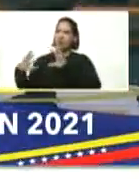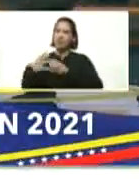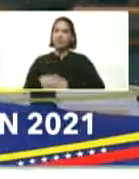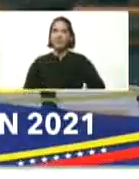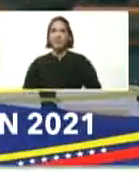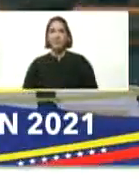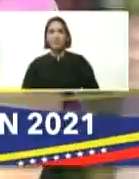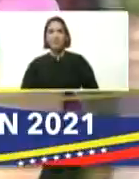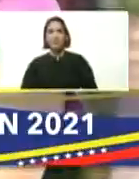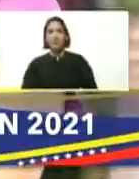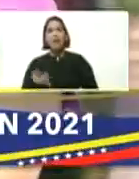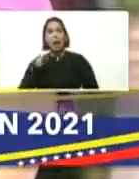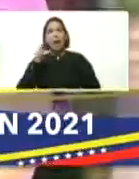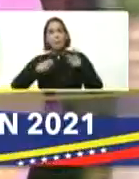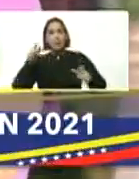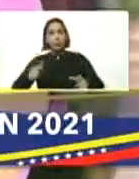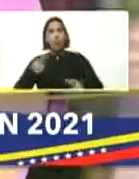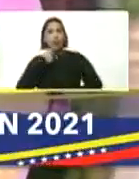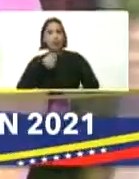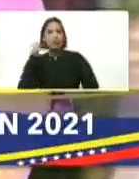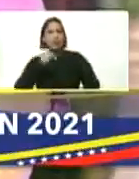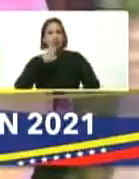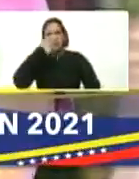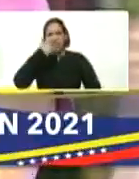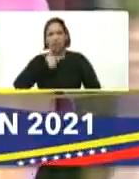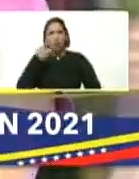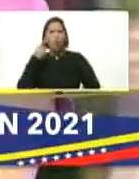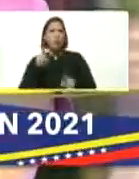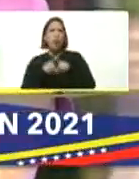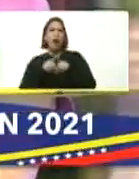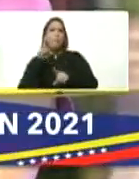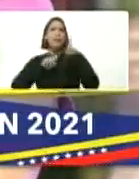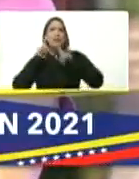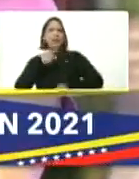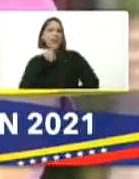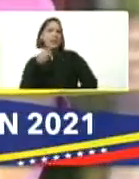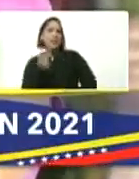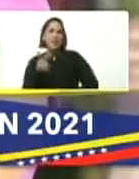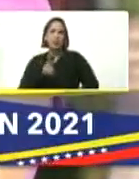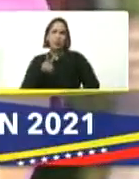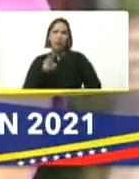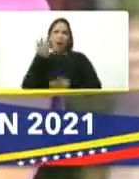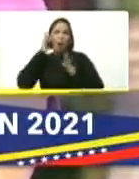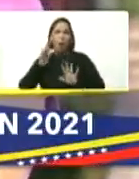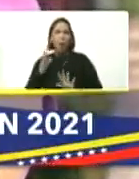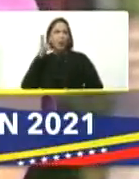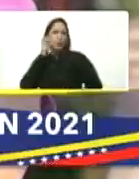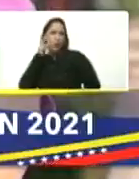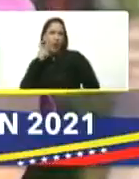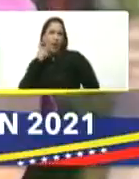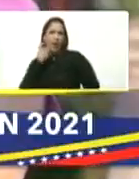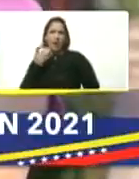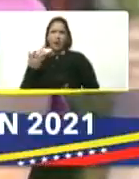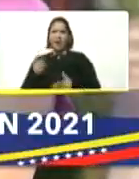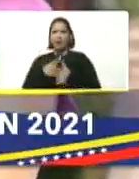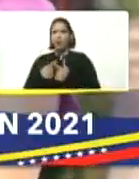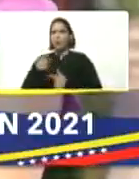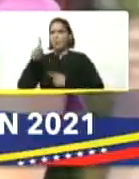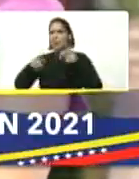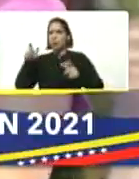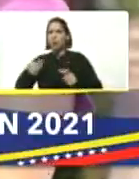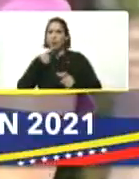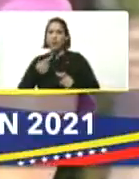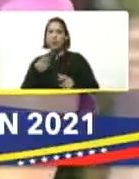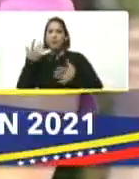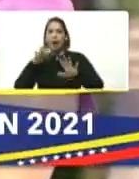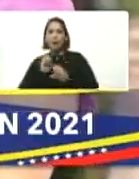Hay gente que lo toma literal, igual que las mentiras que se dicen sobre Venezuela, que aunque suenen surrealistas, se toman como literales. ¿Este libro